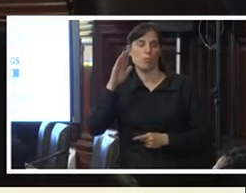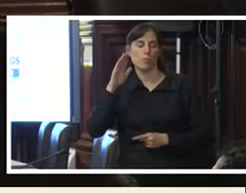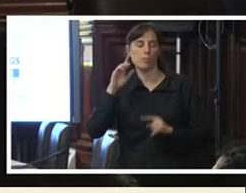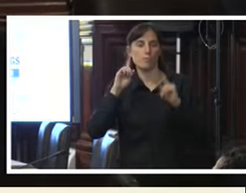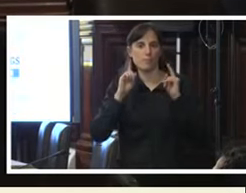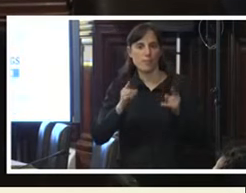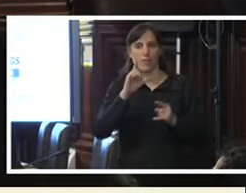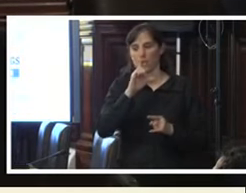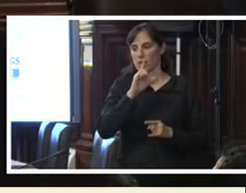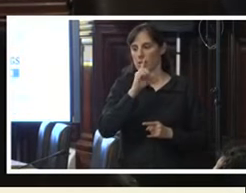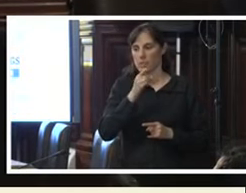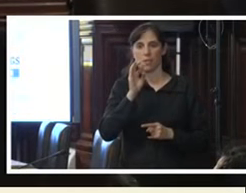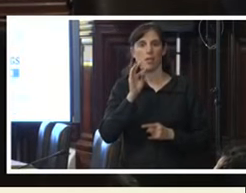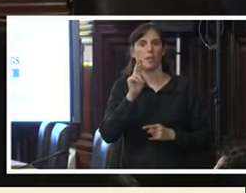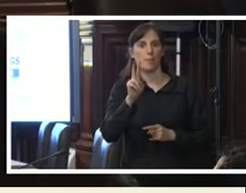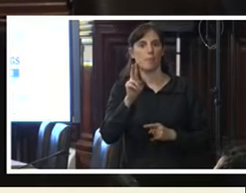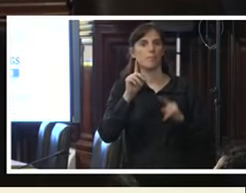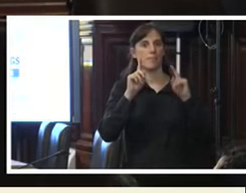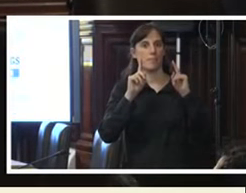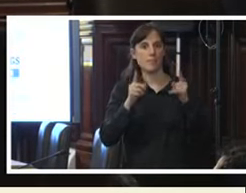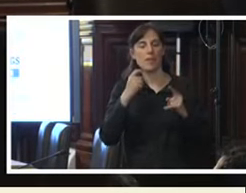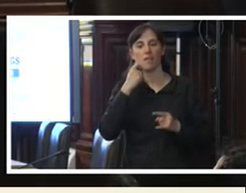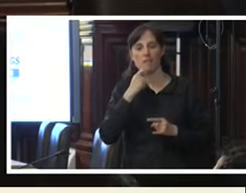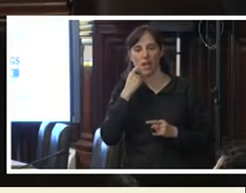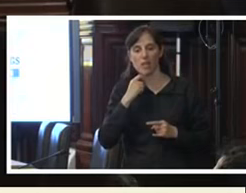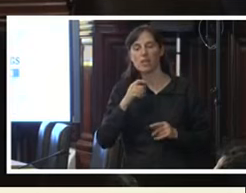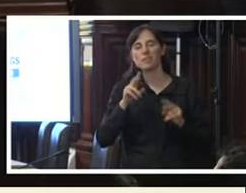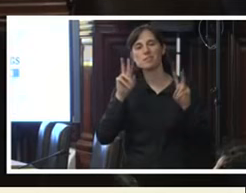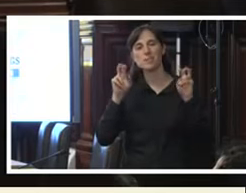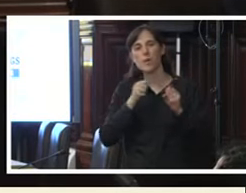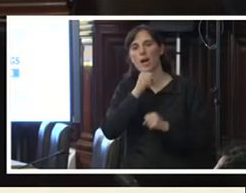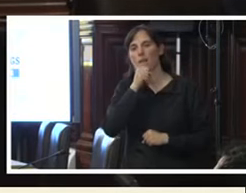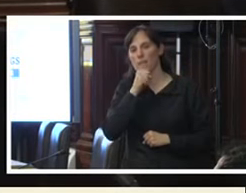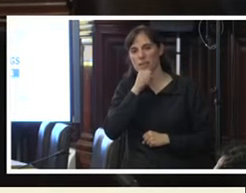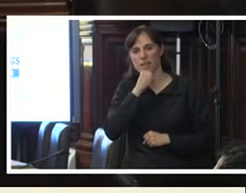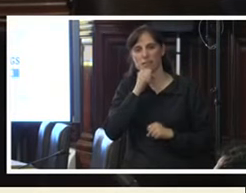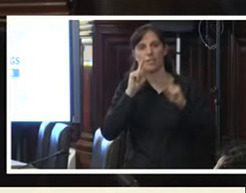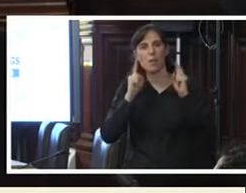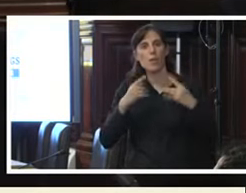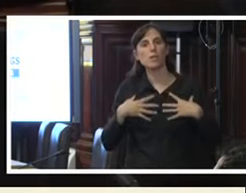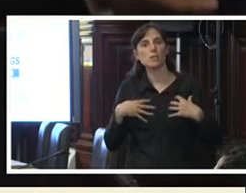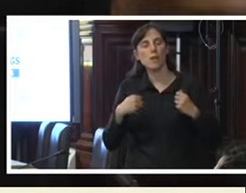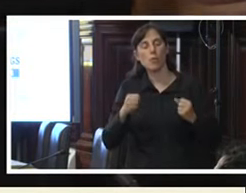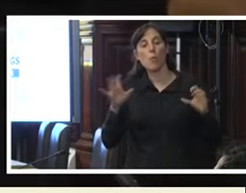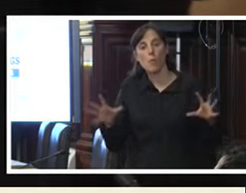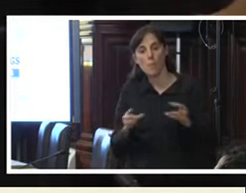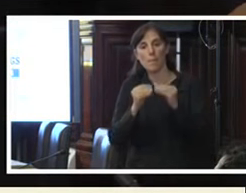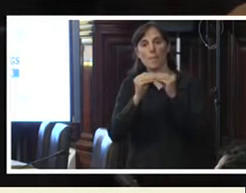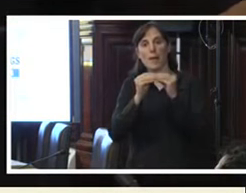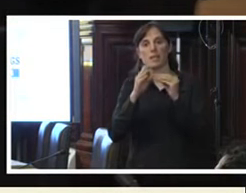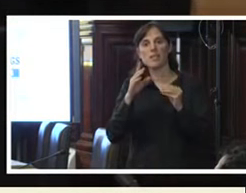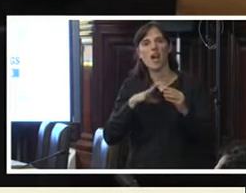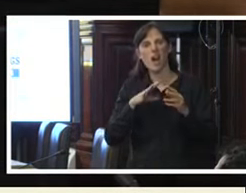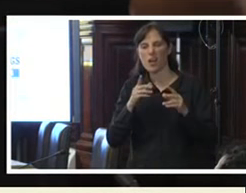que respecta a la prestación de servicios de atención y cuidado durante la vejez así como también de salud a lo que se suman los limitados